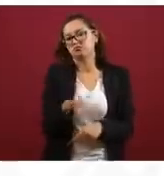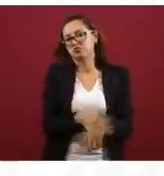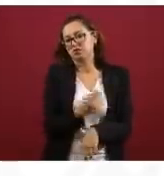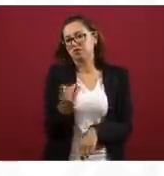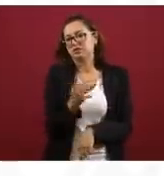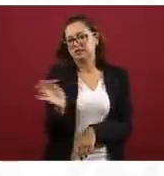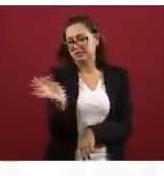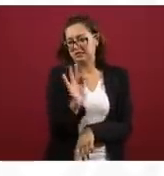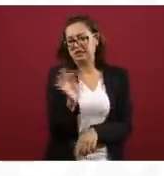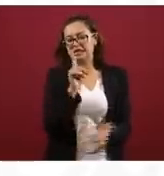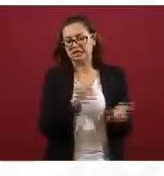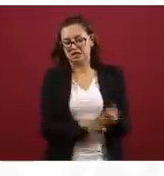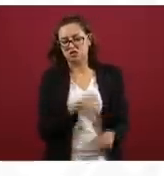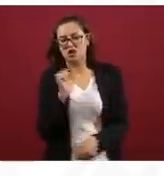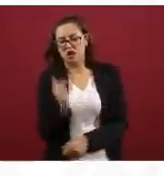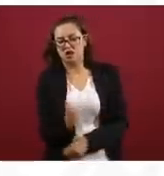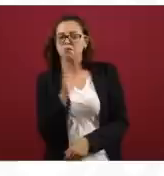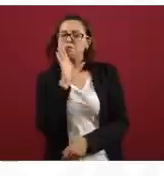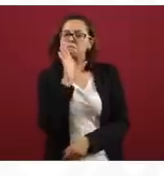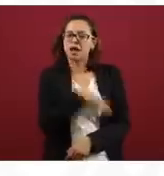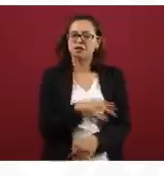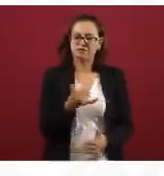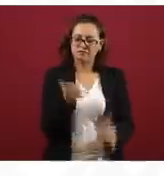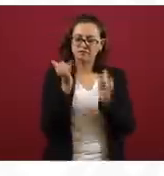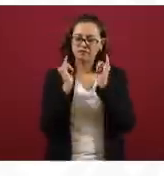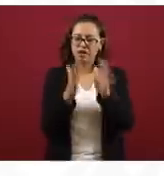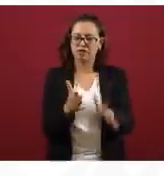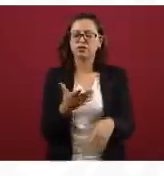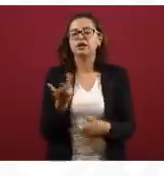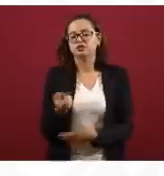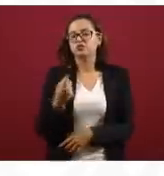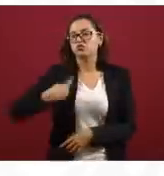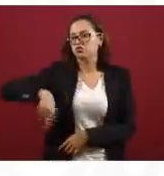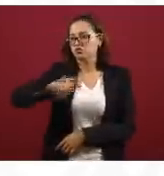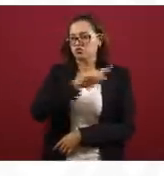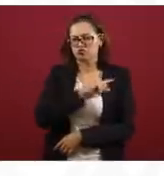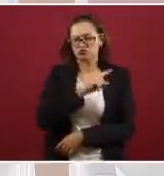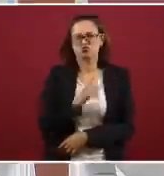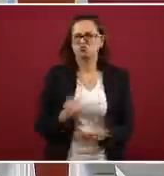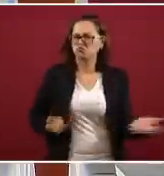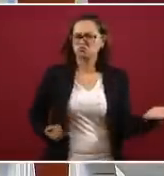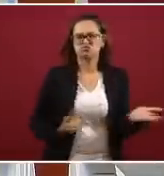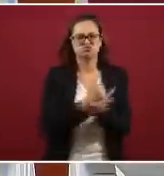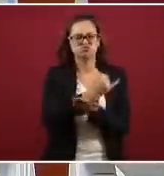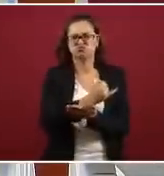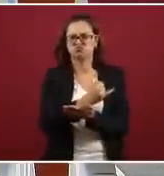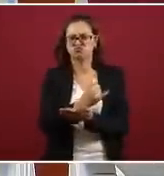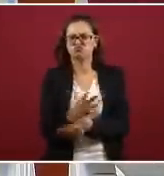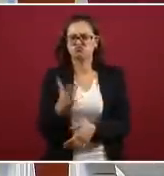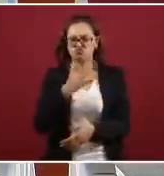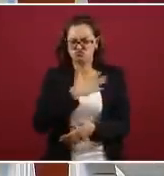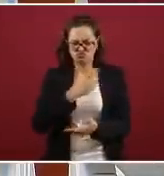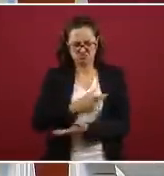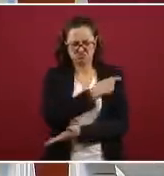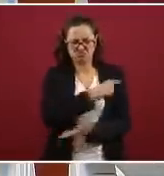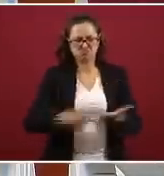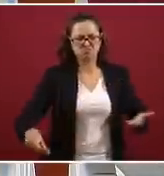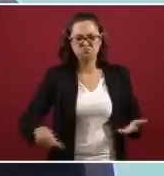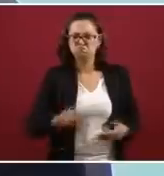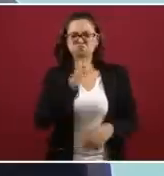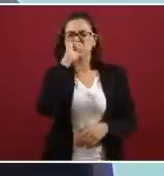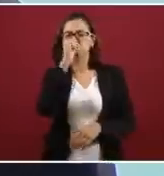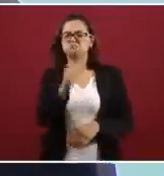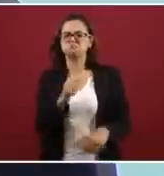están escondiendo, y somos nosotros como consumidores quienes tenemos el poder de con nuestra compra, de